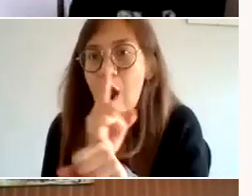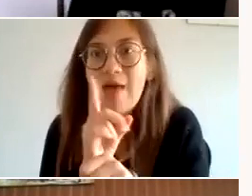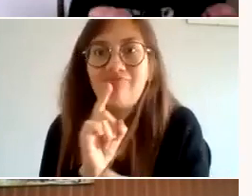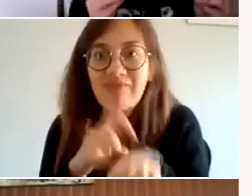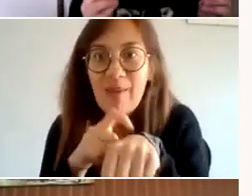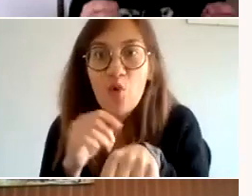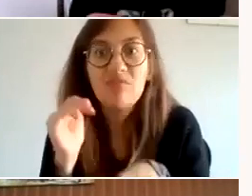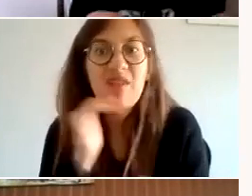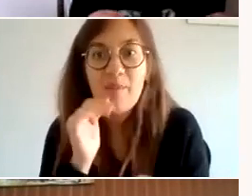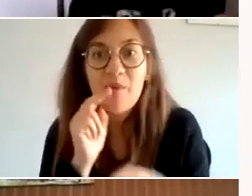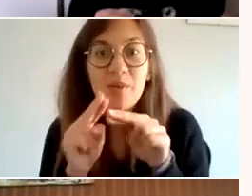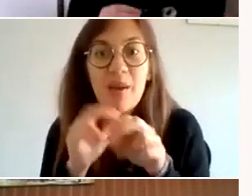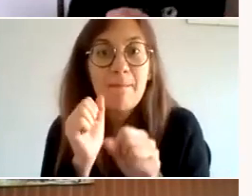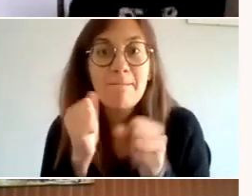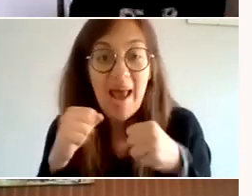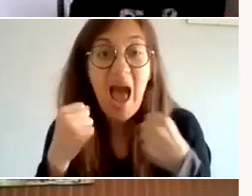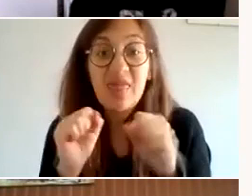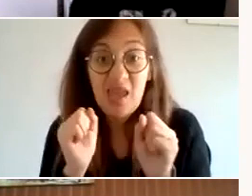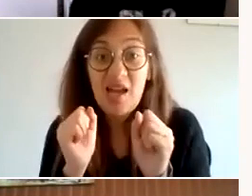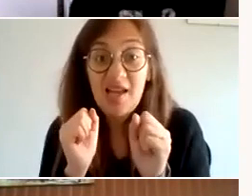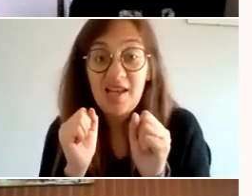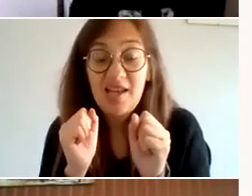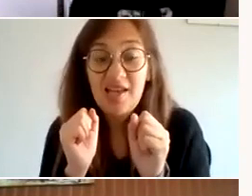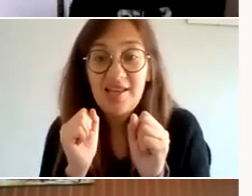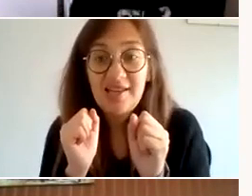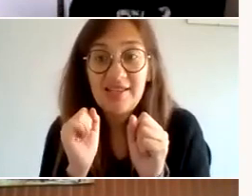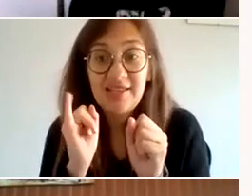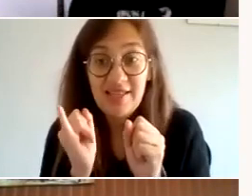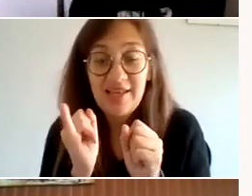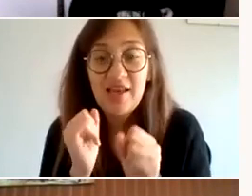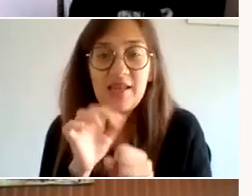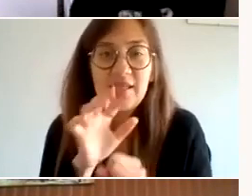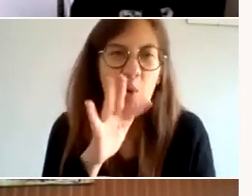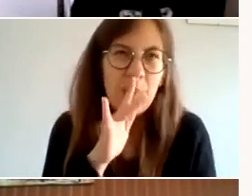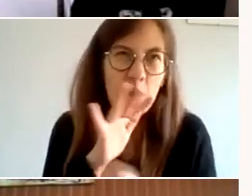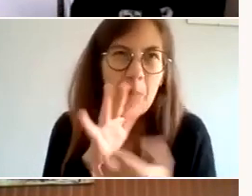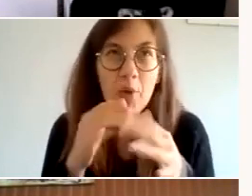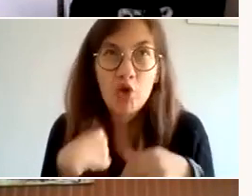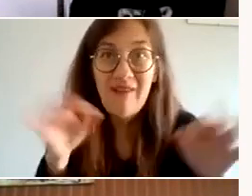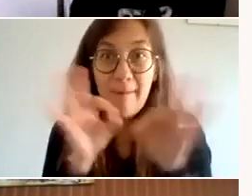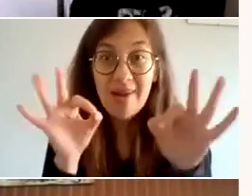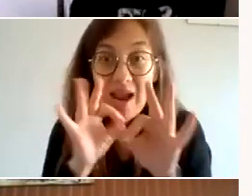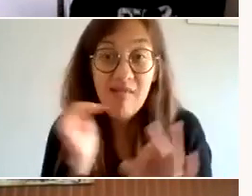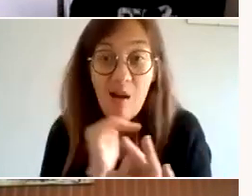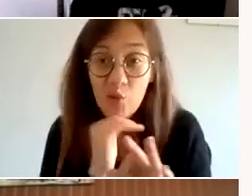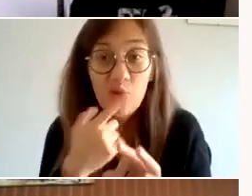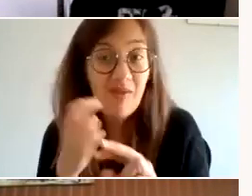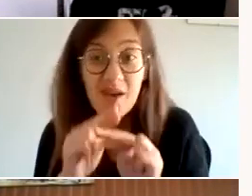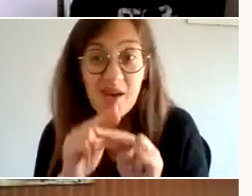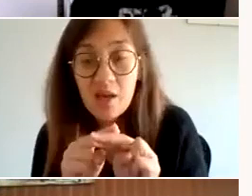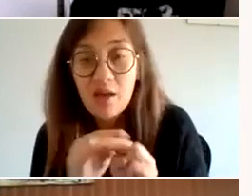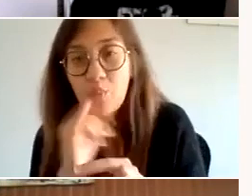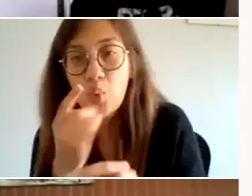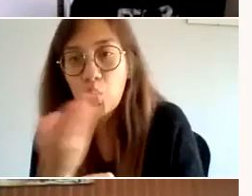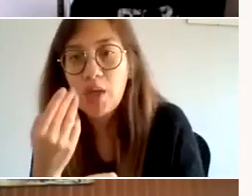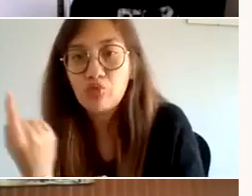va a ser como un ensayo pequeñito. Vamos a tener unos 5 minutos no más para explicar cuál va a ser,